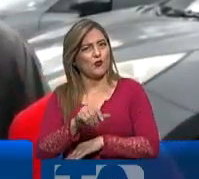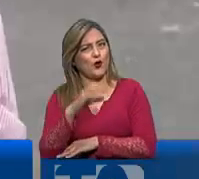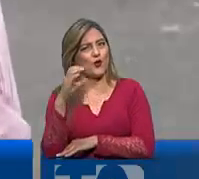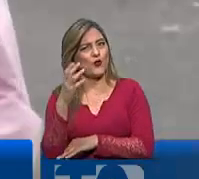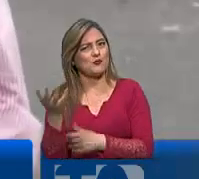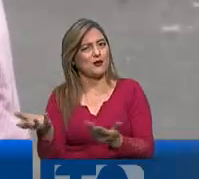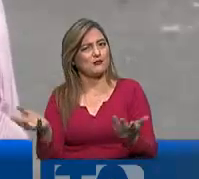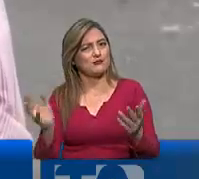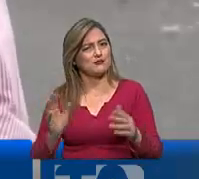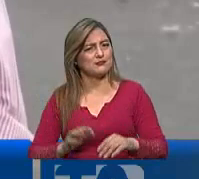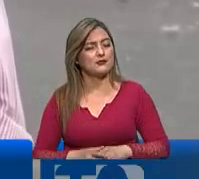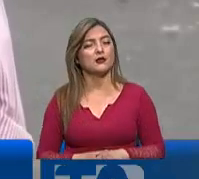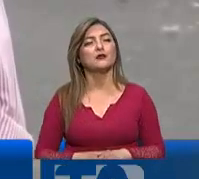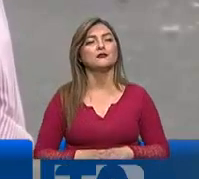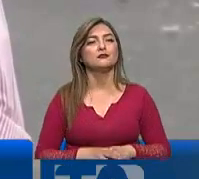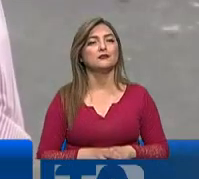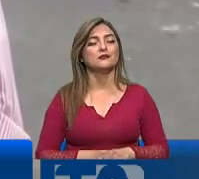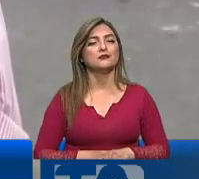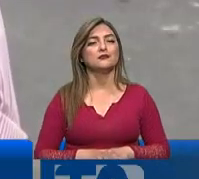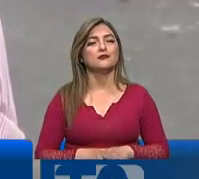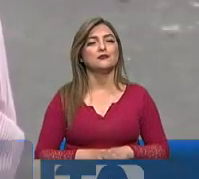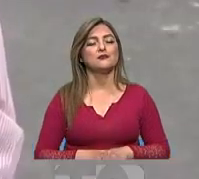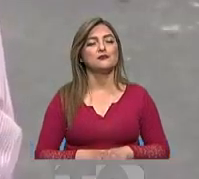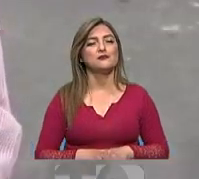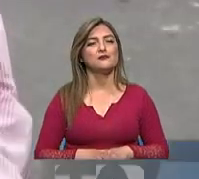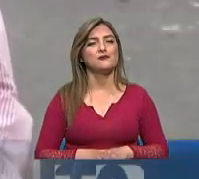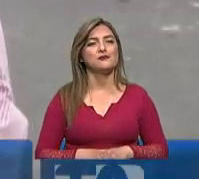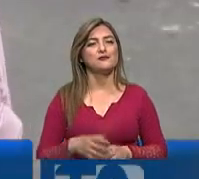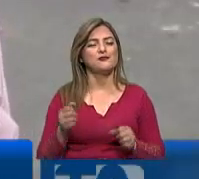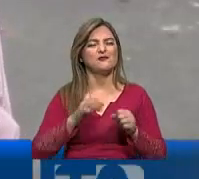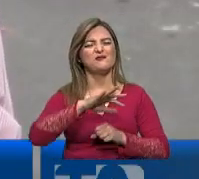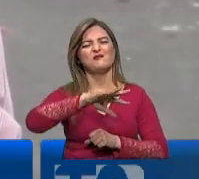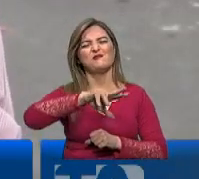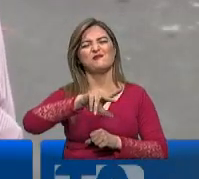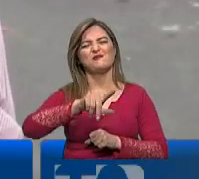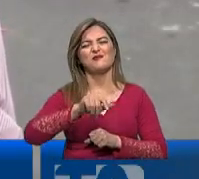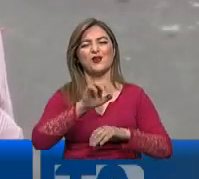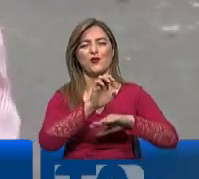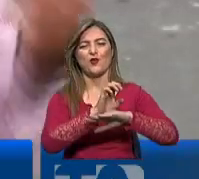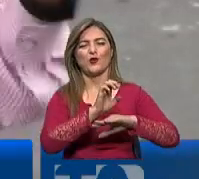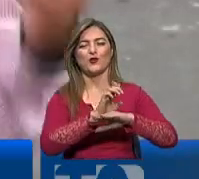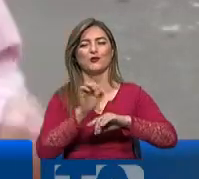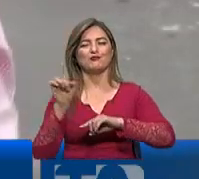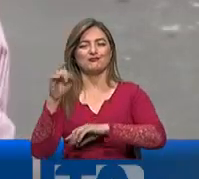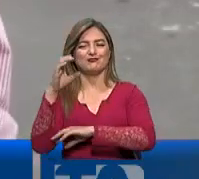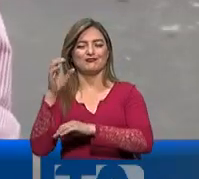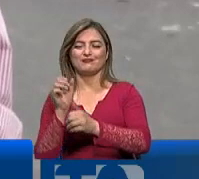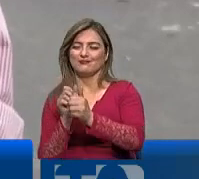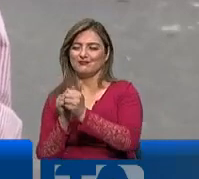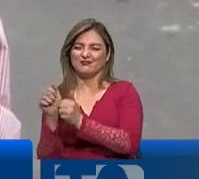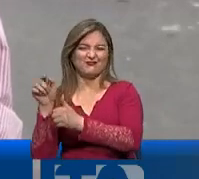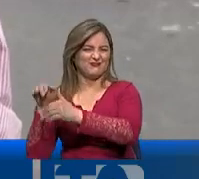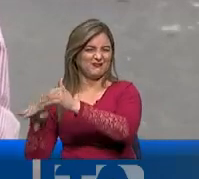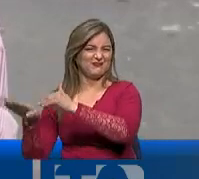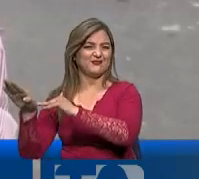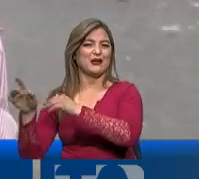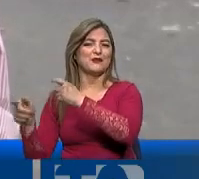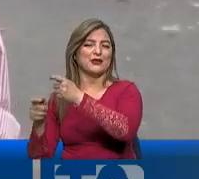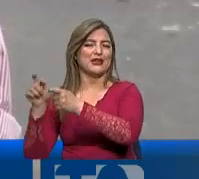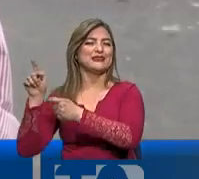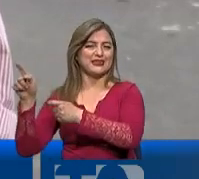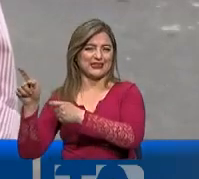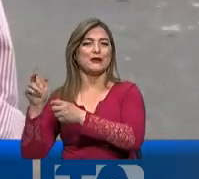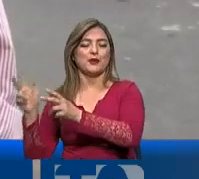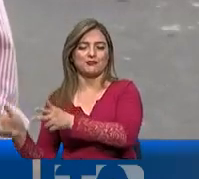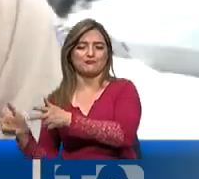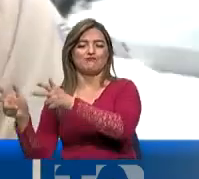otro país. También está previsto la devolución de vehículos que fueron robados en territorio ecuatoriano, pero pasaron la frontera para comercializarlos